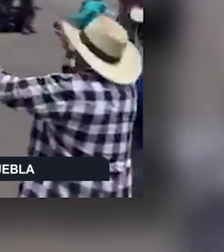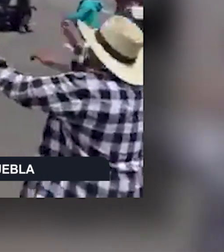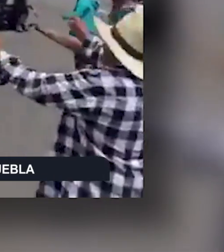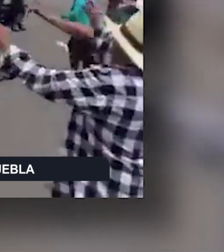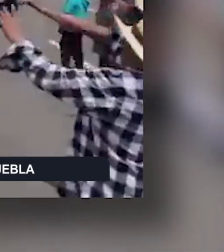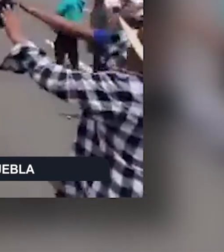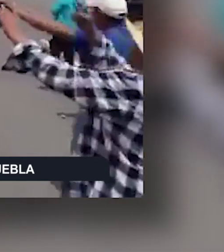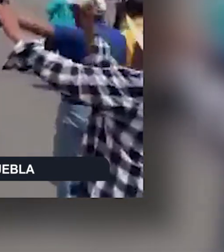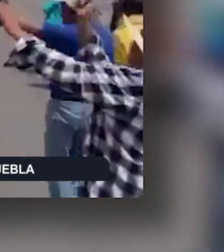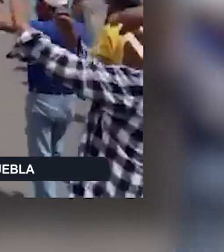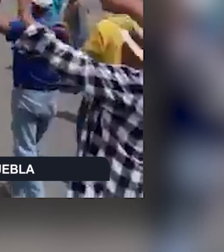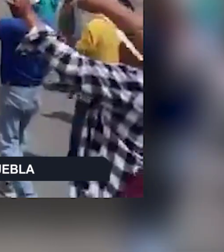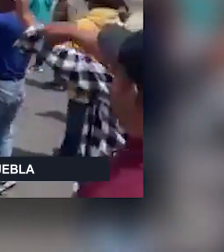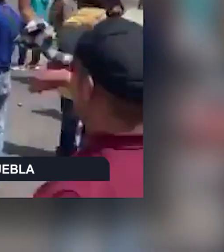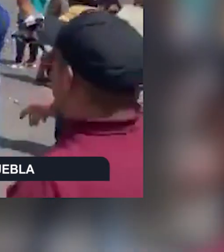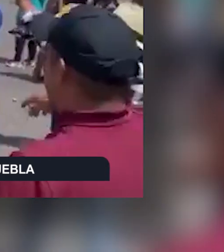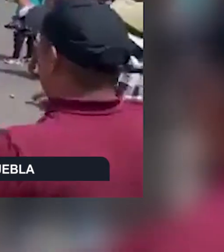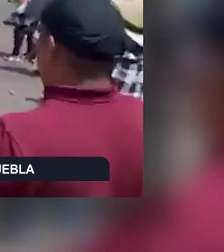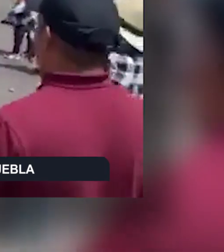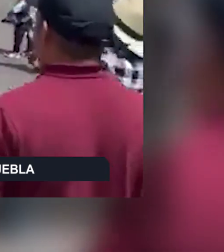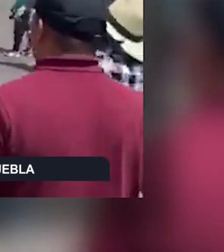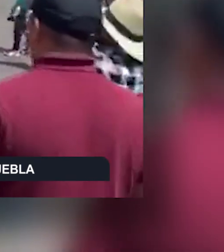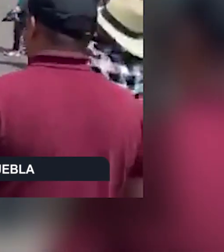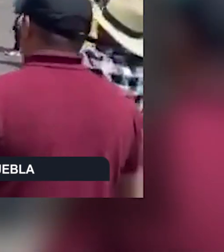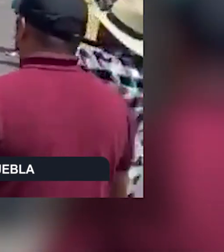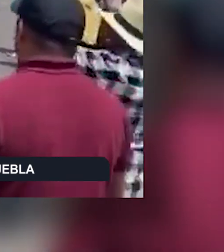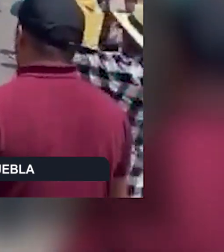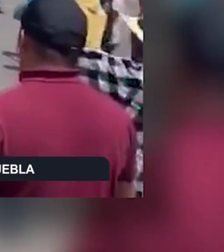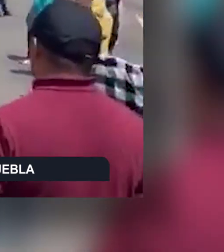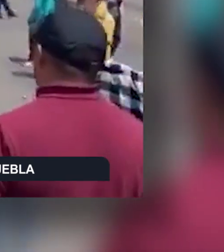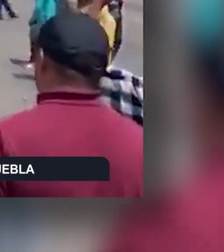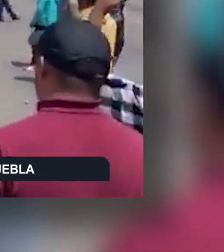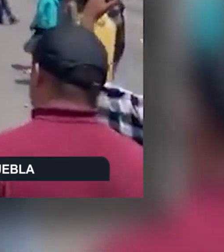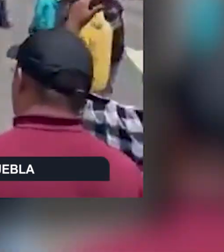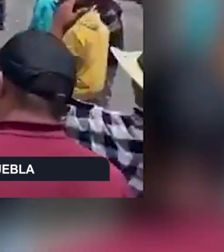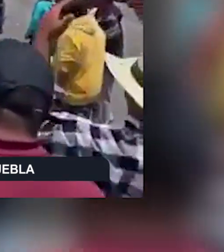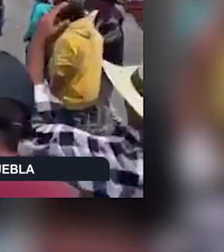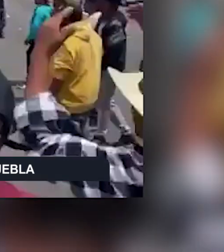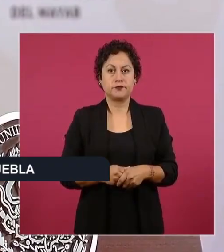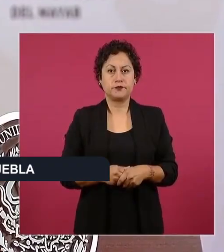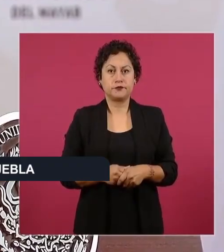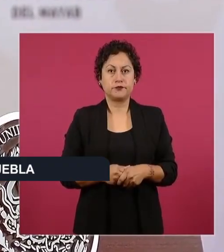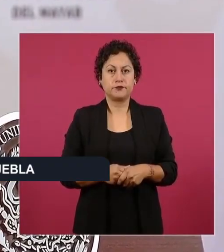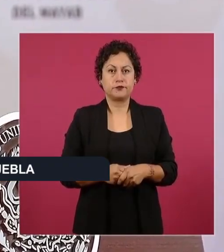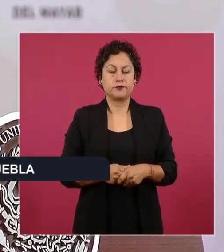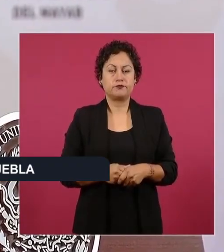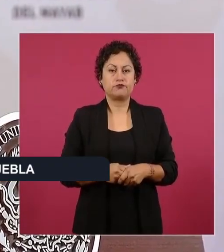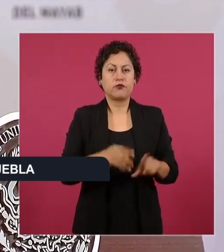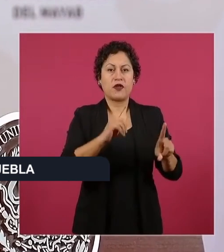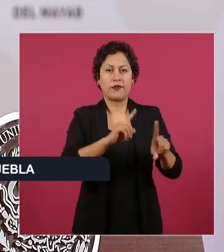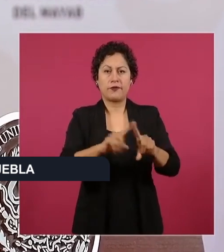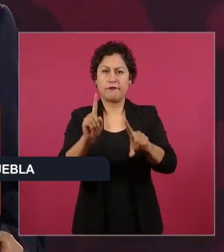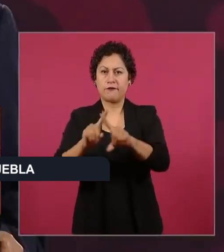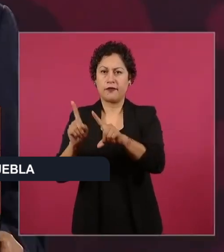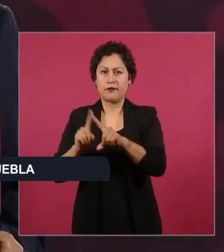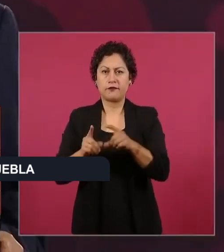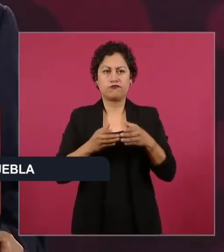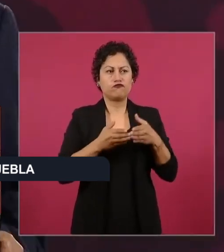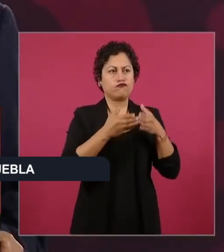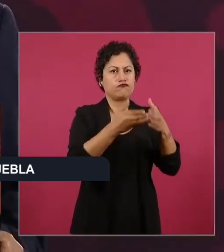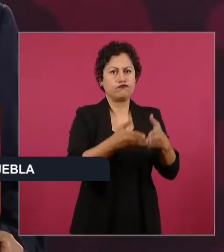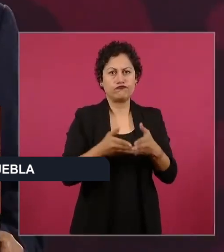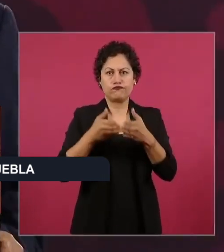bloqueada la carretera México Puebla por TR días durante su conferencia matutina el mandatario reiteró su llamado a los